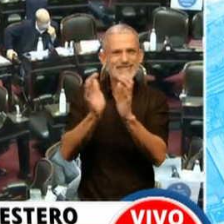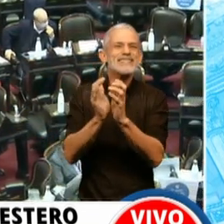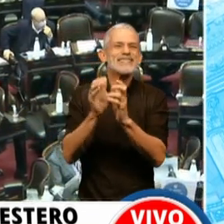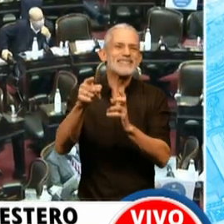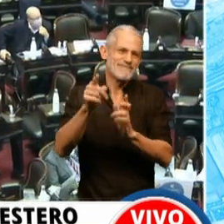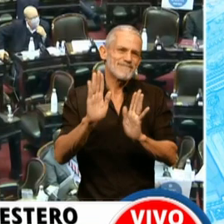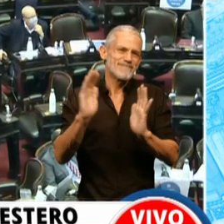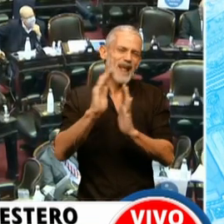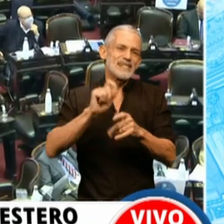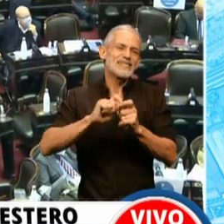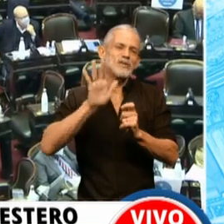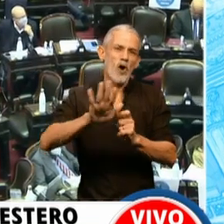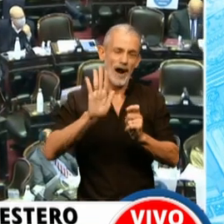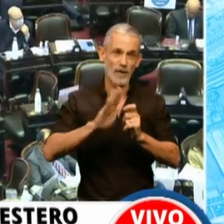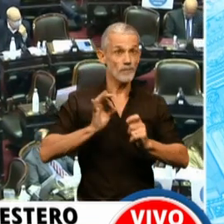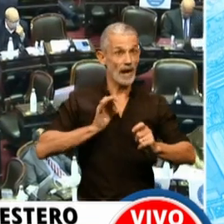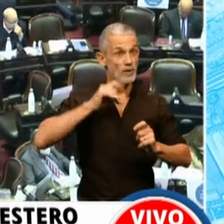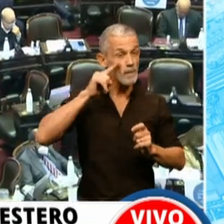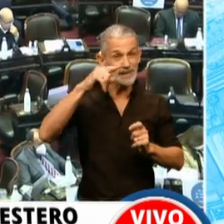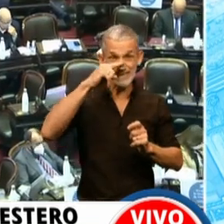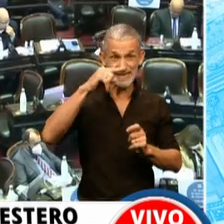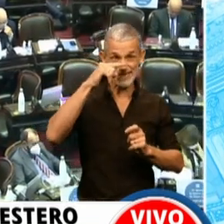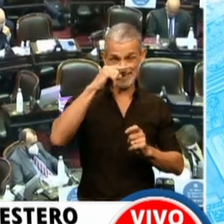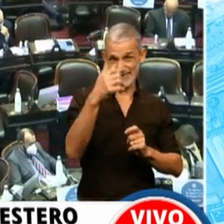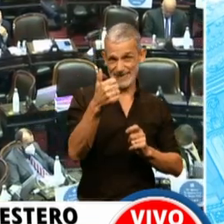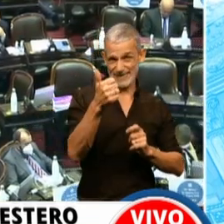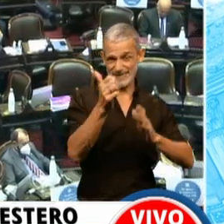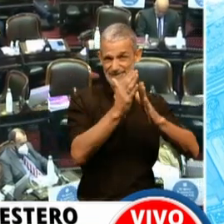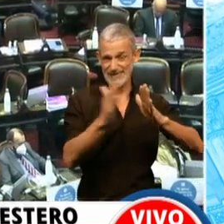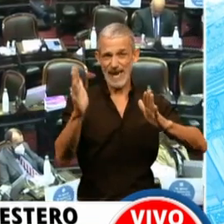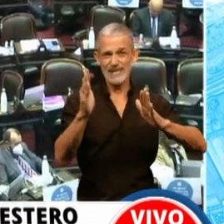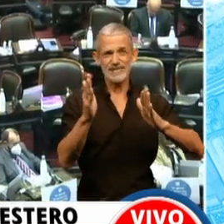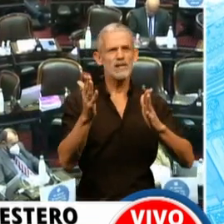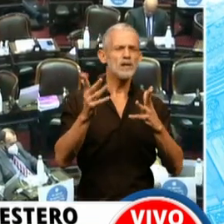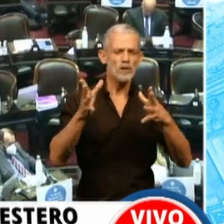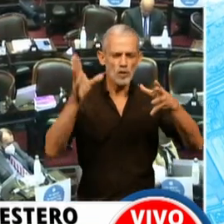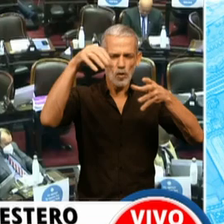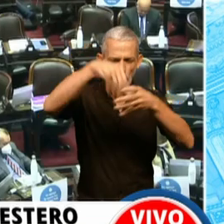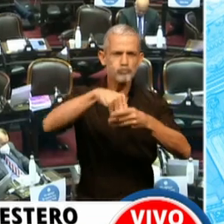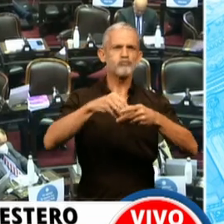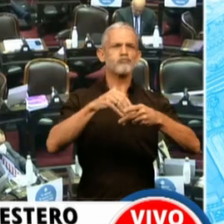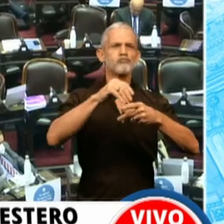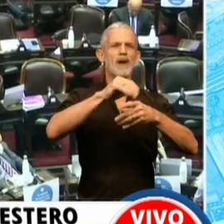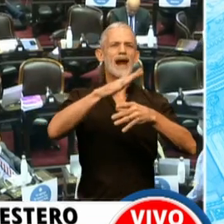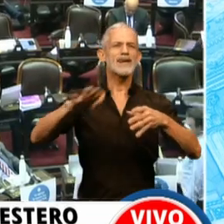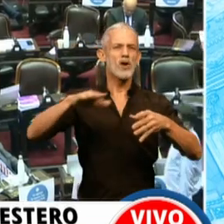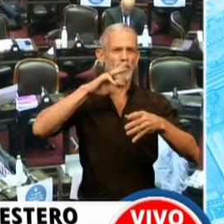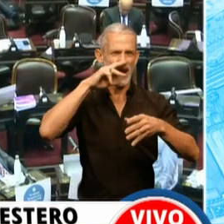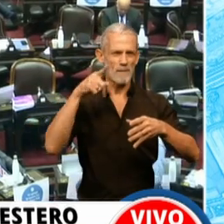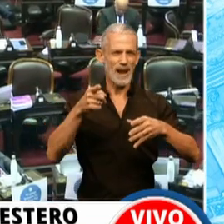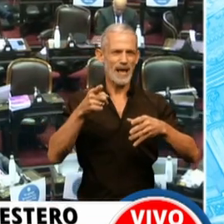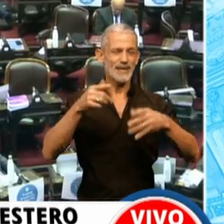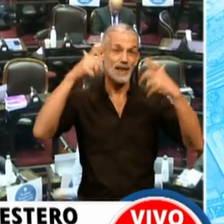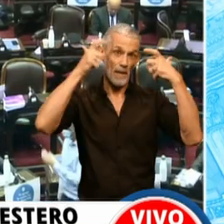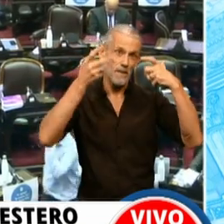más pequeño en el año 1776 en transformar parte del siglo de la trata del